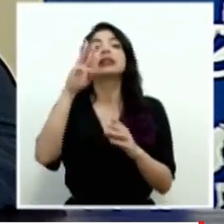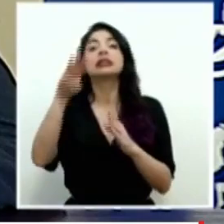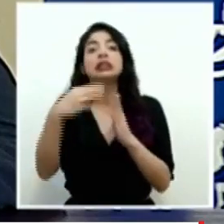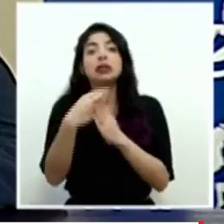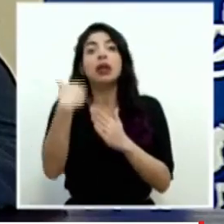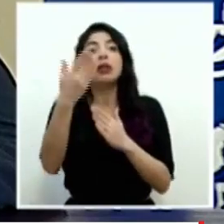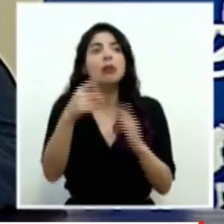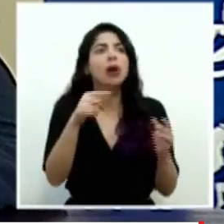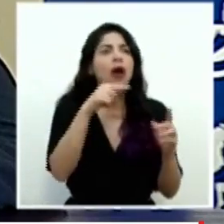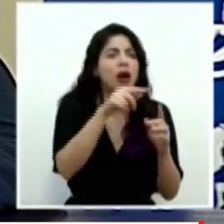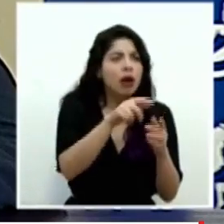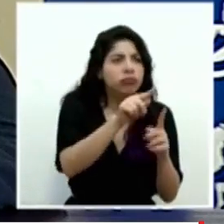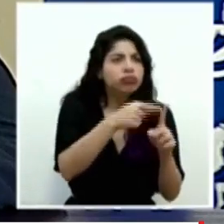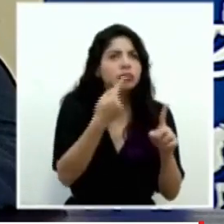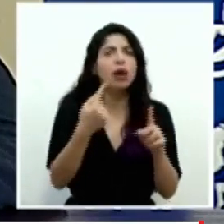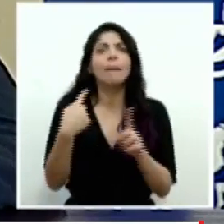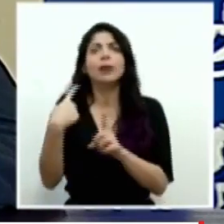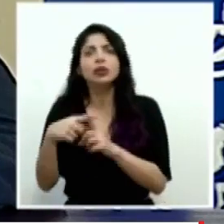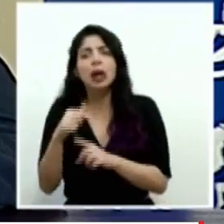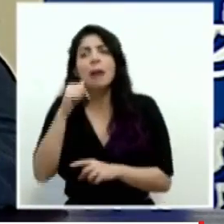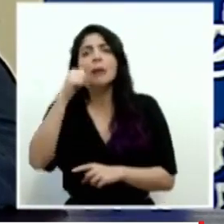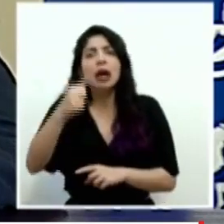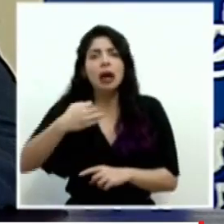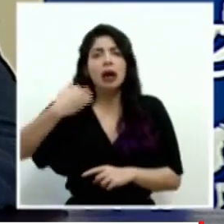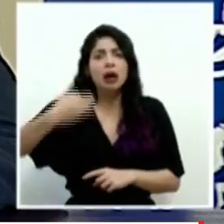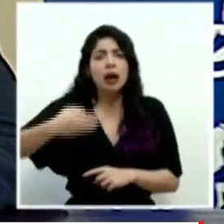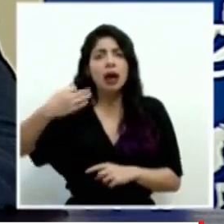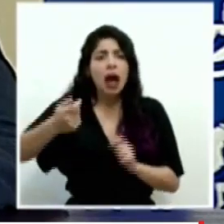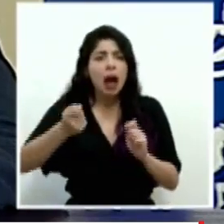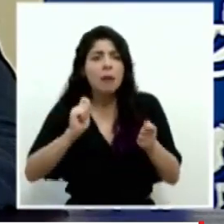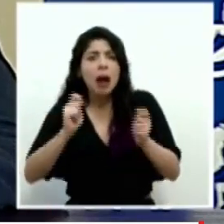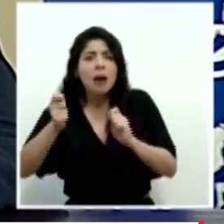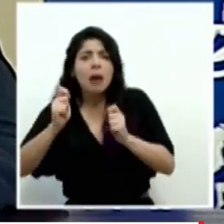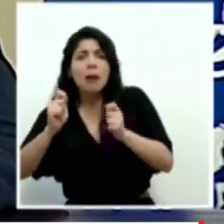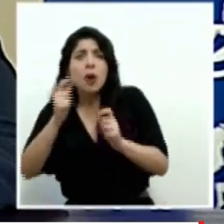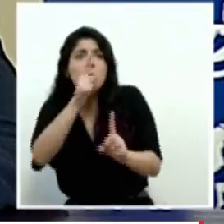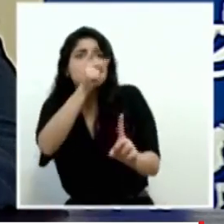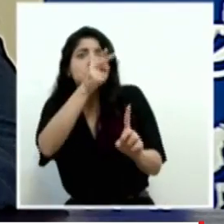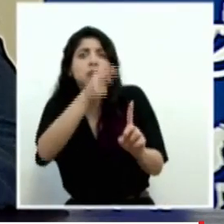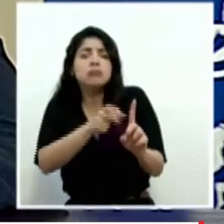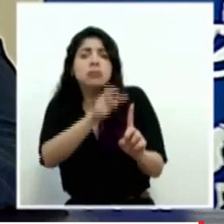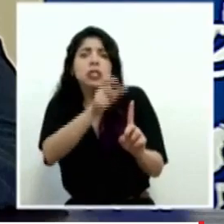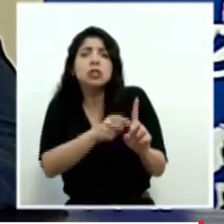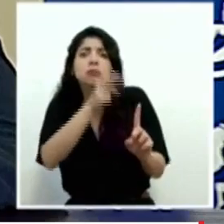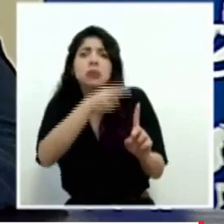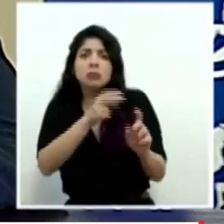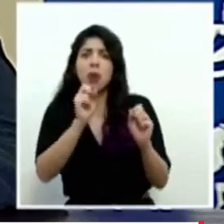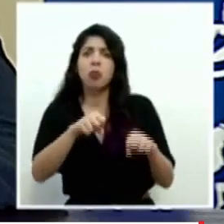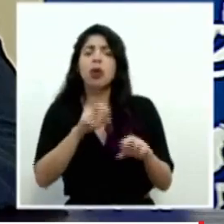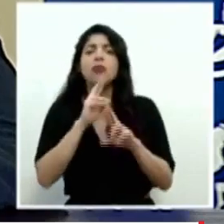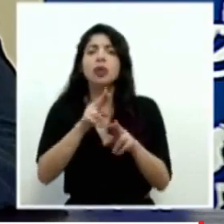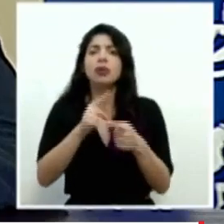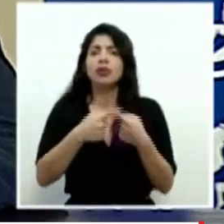salir positiva. Y al día siguiente, otra vez, y en esa dinámica podemos estar. Entonces, nosotros claro que hemos estado haciendo